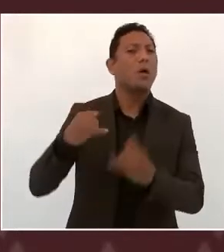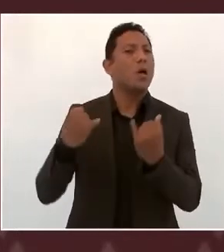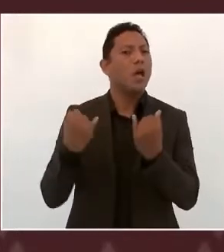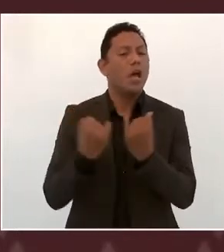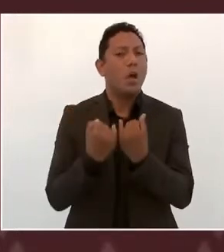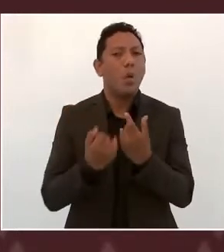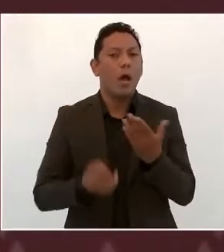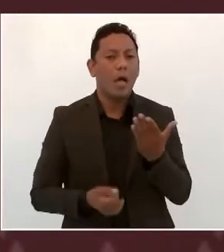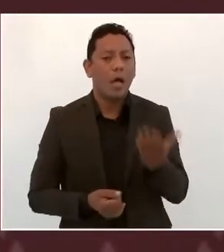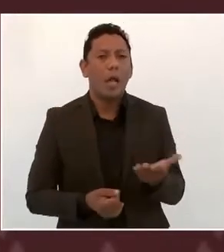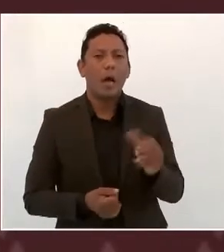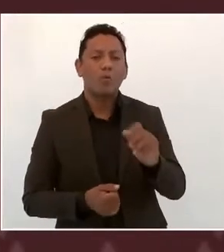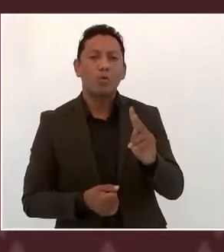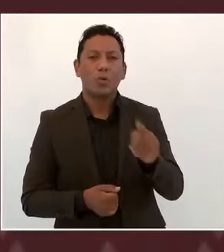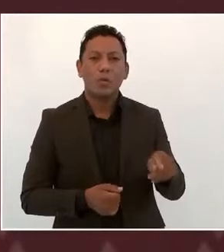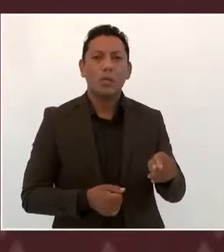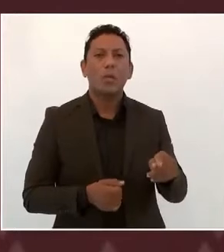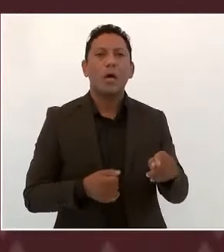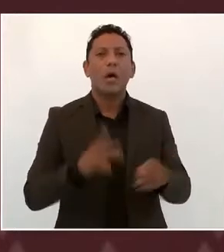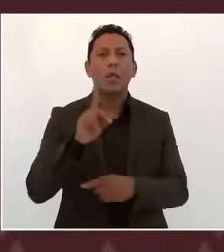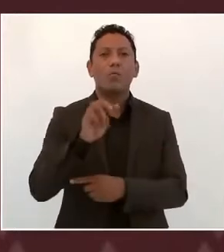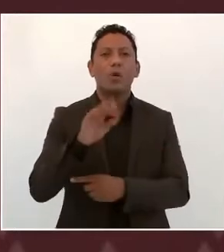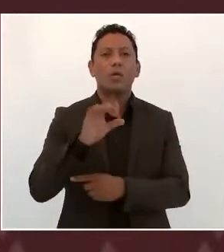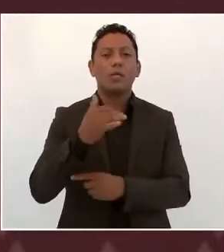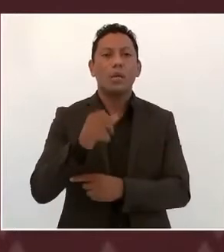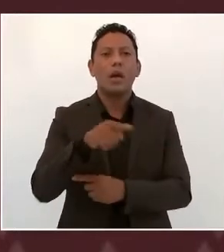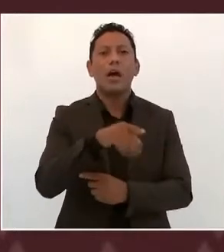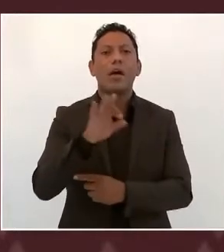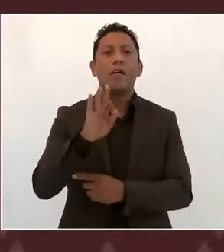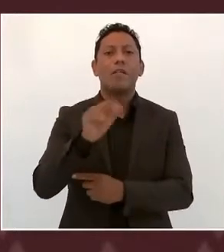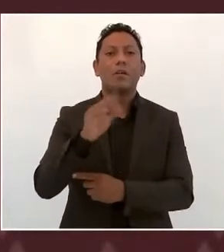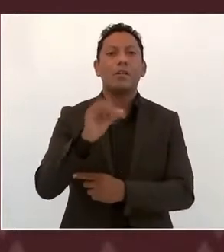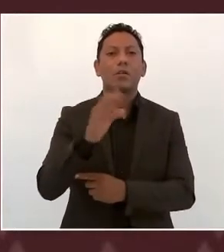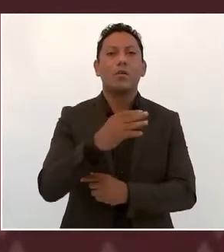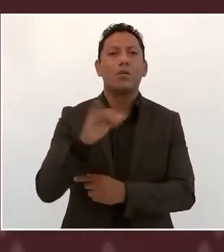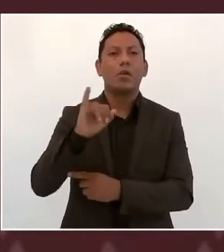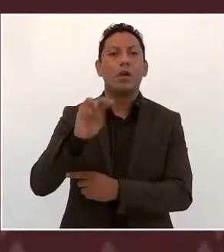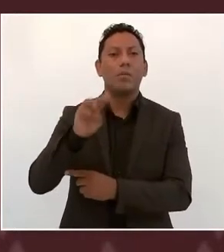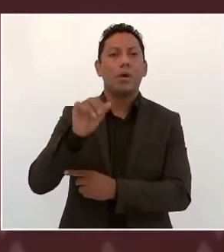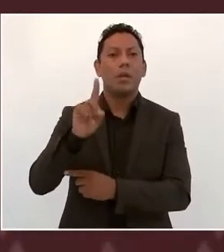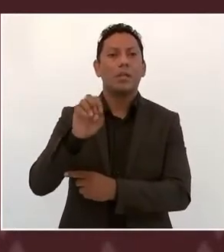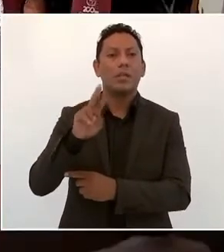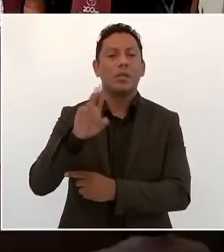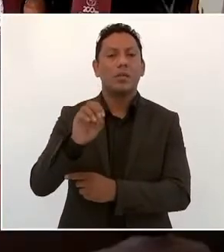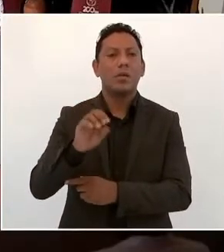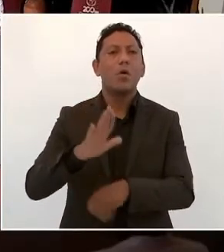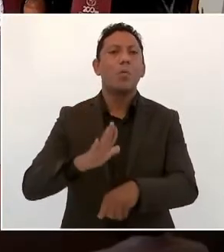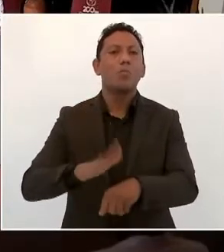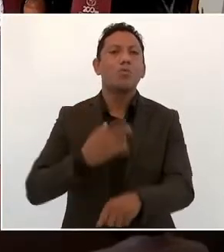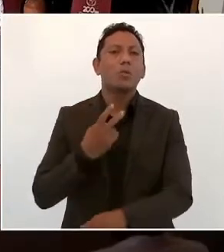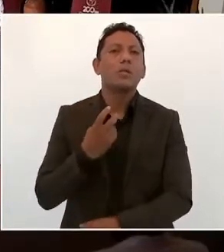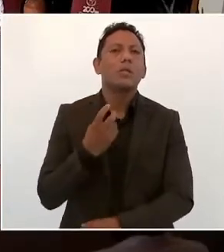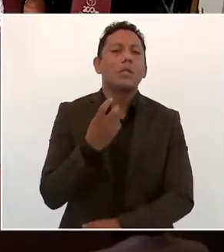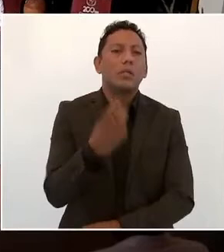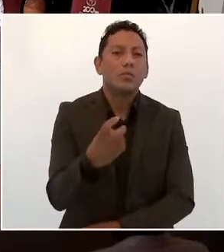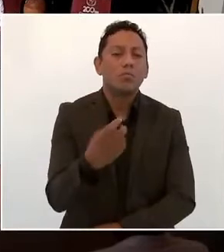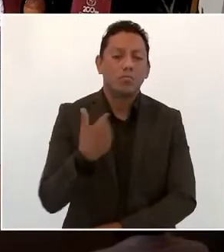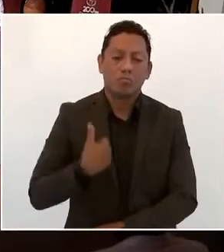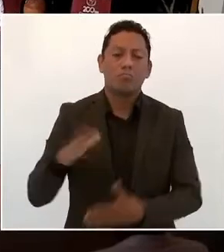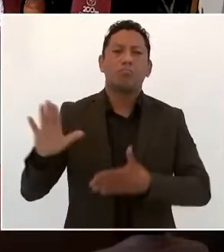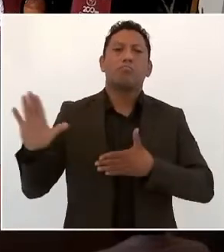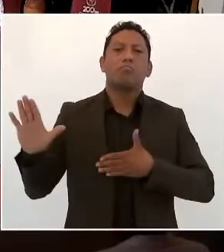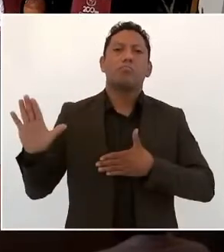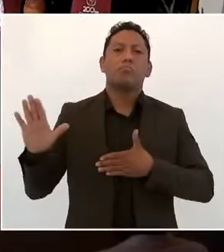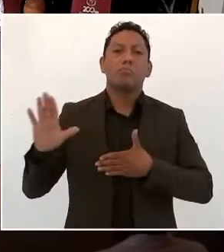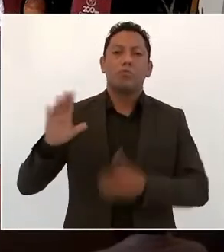el apóstol de la democracia, Francisco I. Madero. Por eso me comprometo